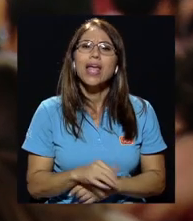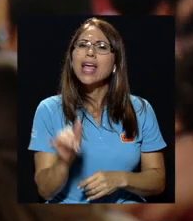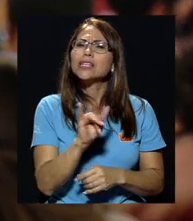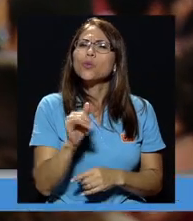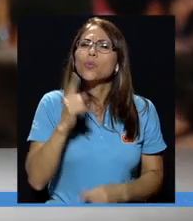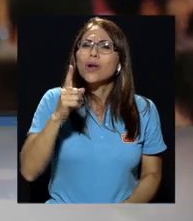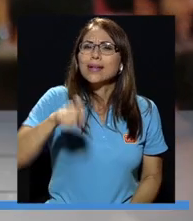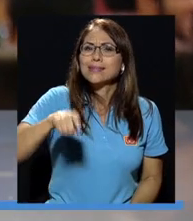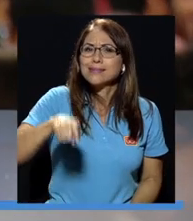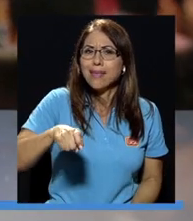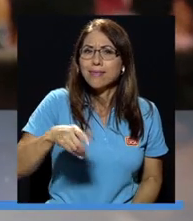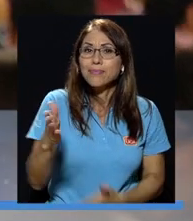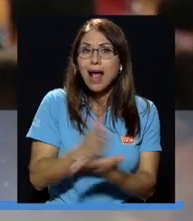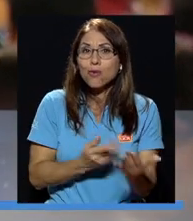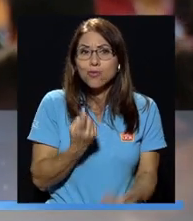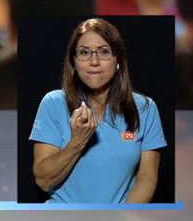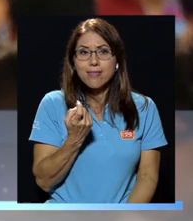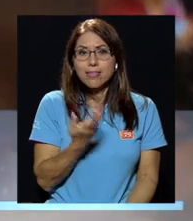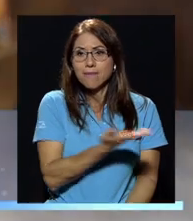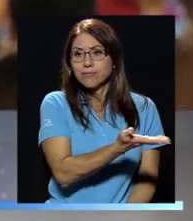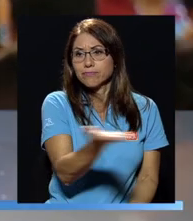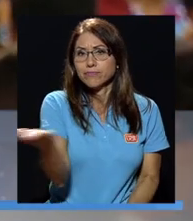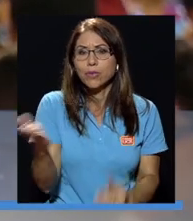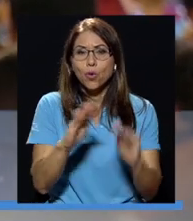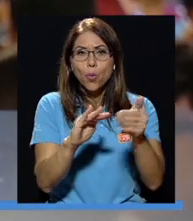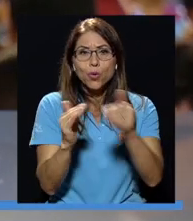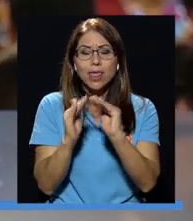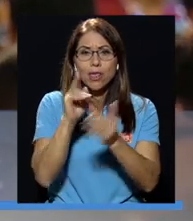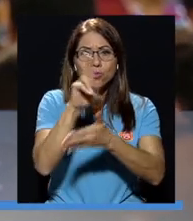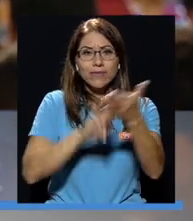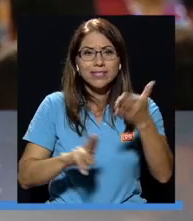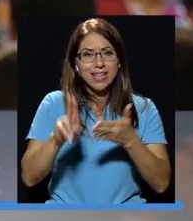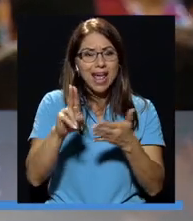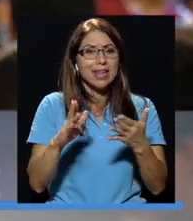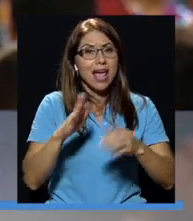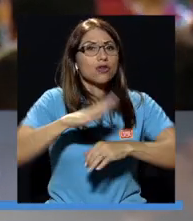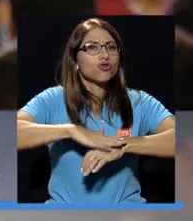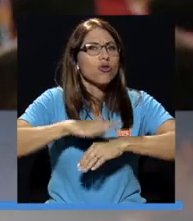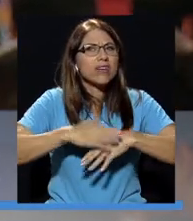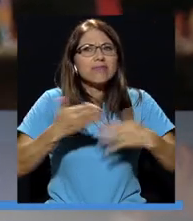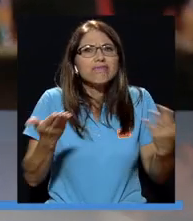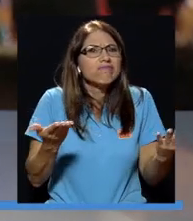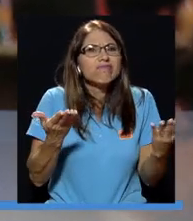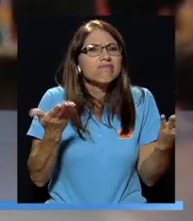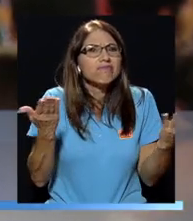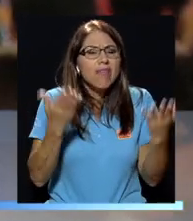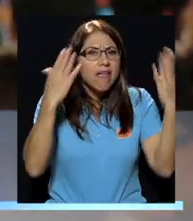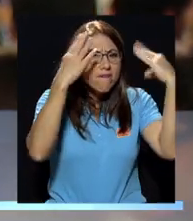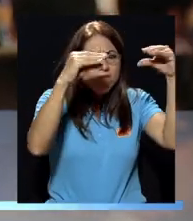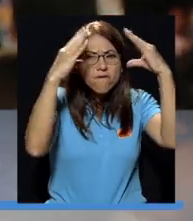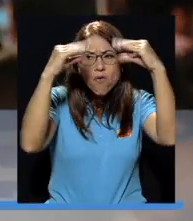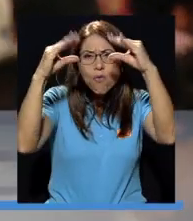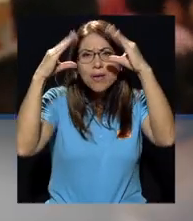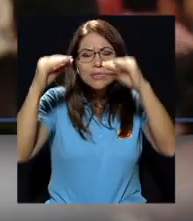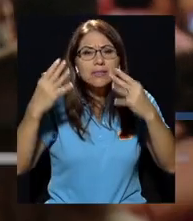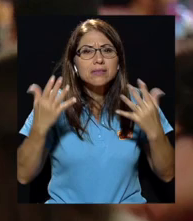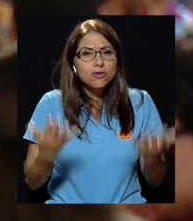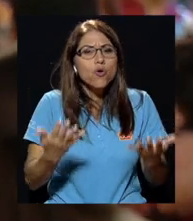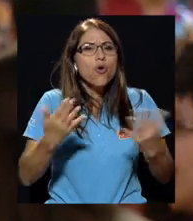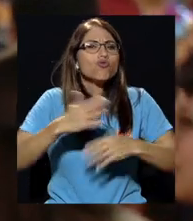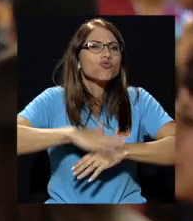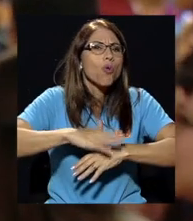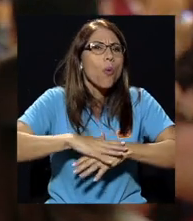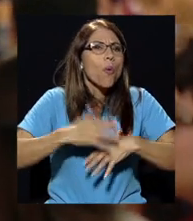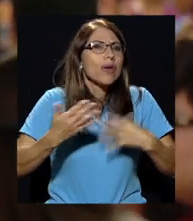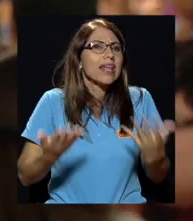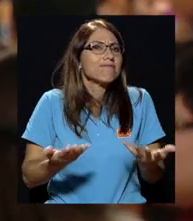que había en la comunidad universitaria en relación con la información disponible acerca